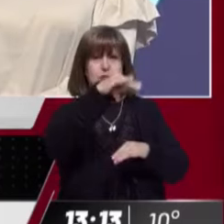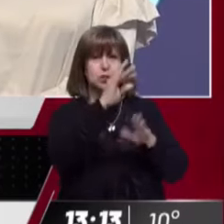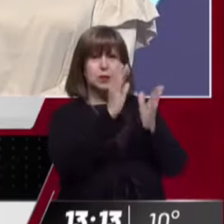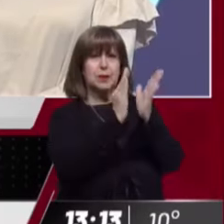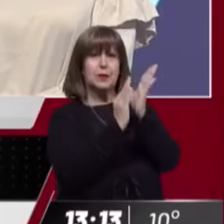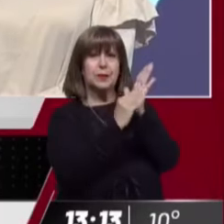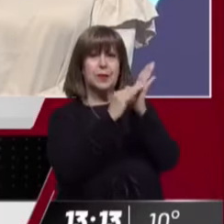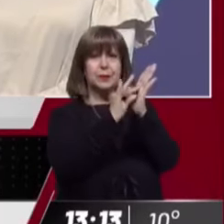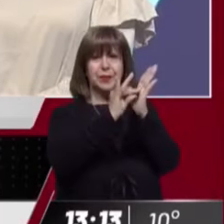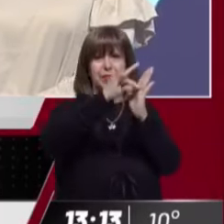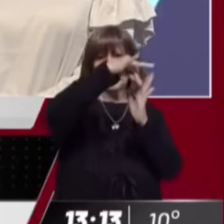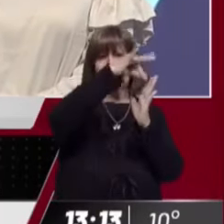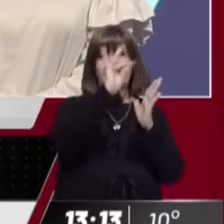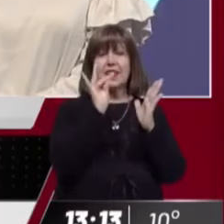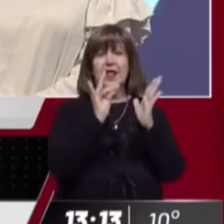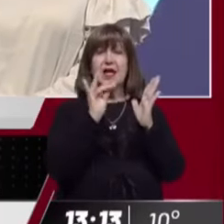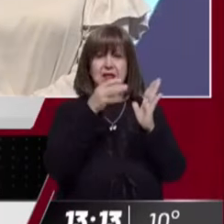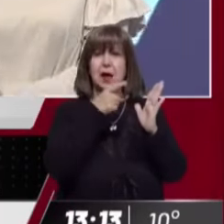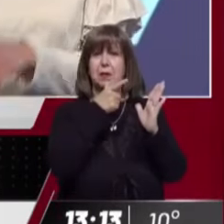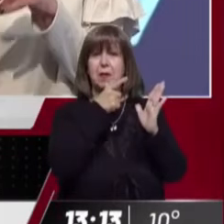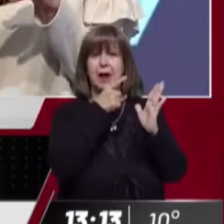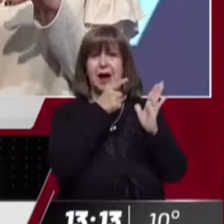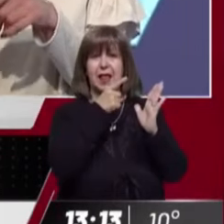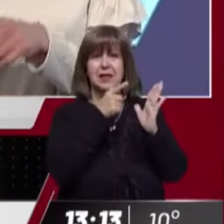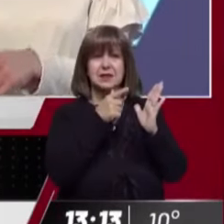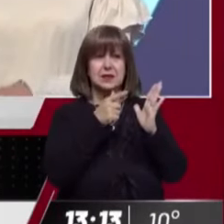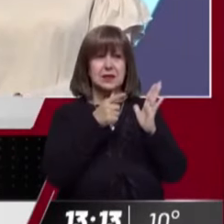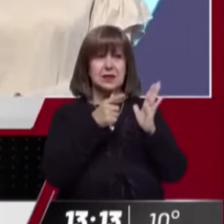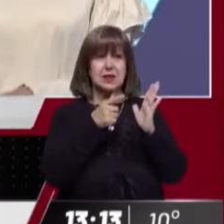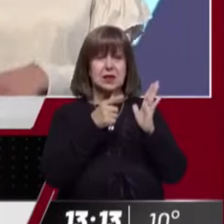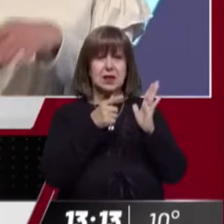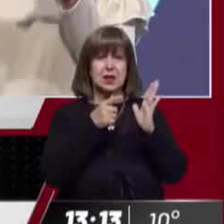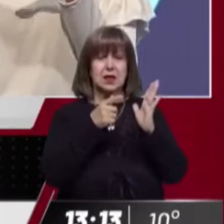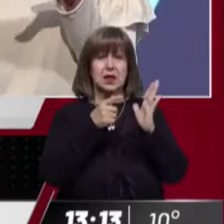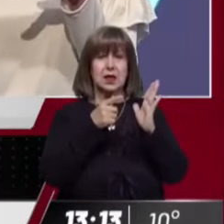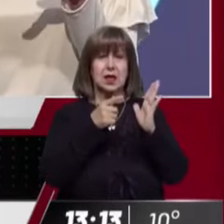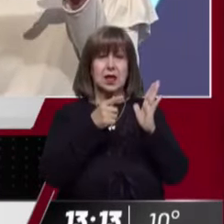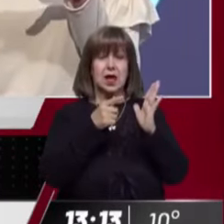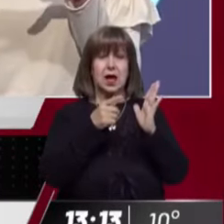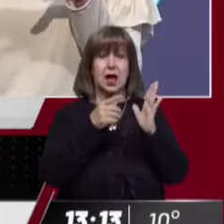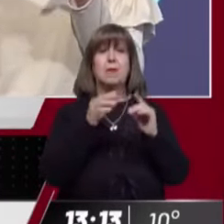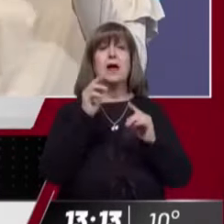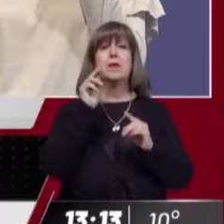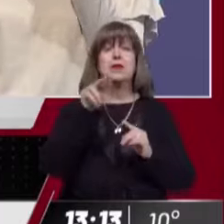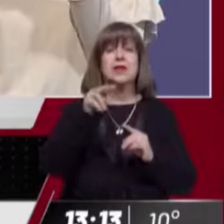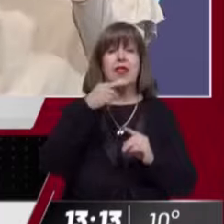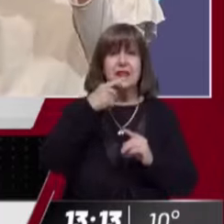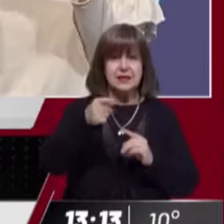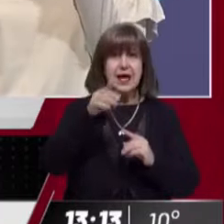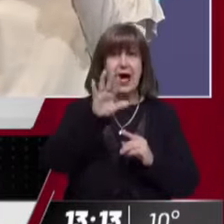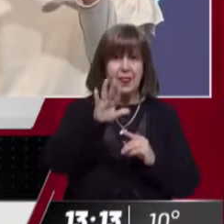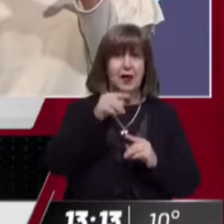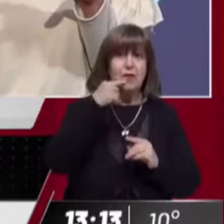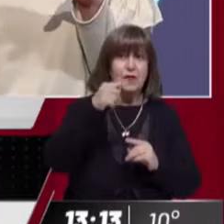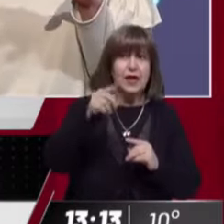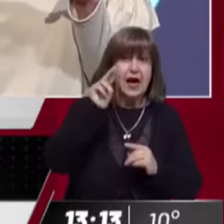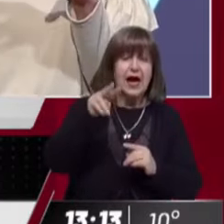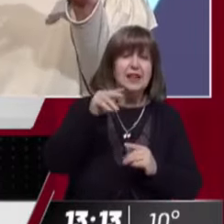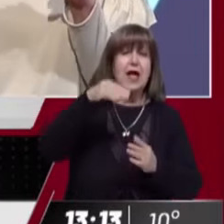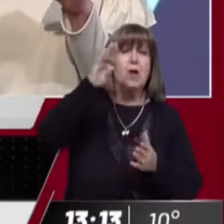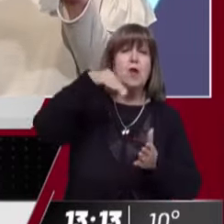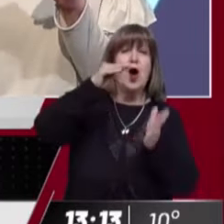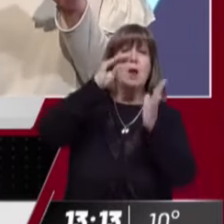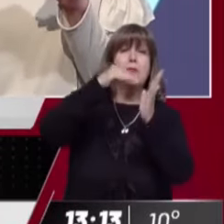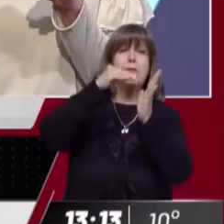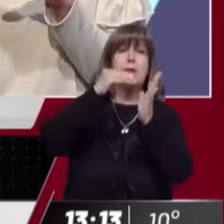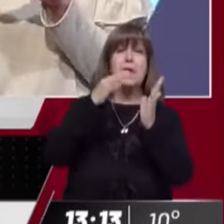kilómetros de aquí, por eso decimos que quizás ya realizaron los peritajes. Acércate a la camioneta, porque por ahí en la puerta utilizan un polvo oscuro